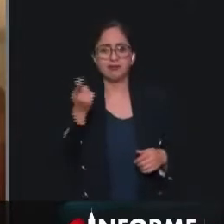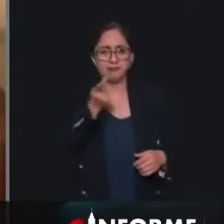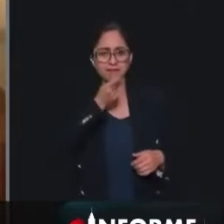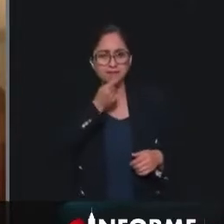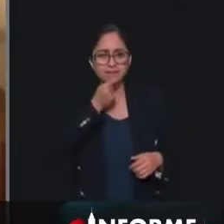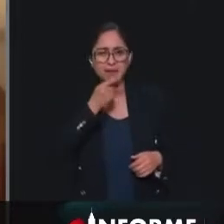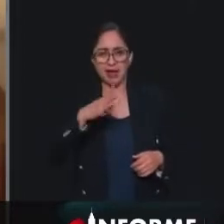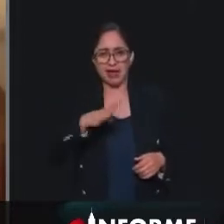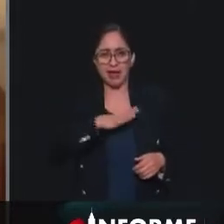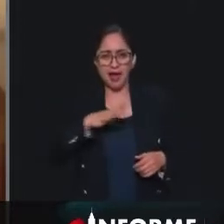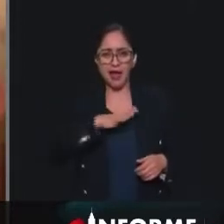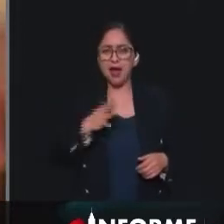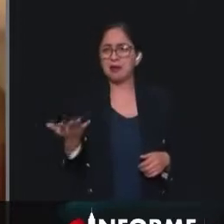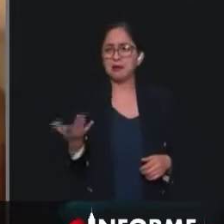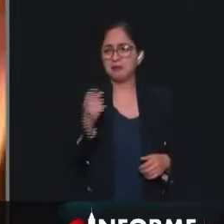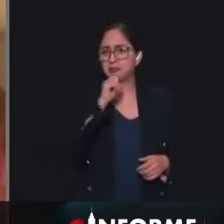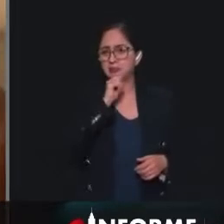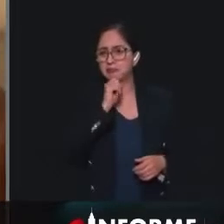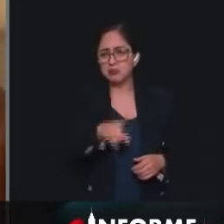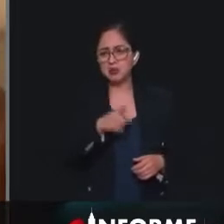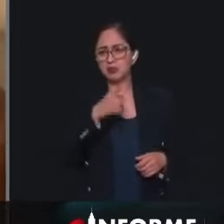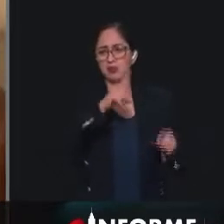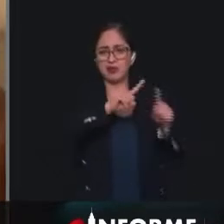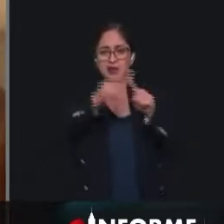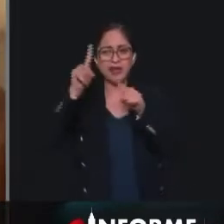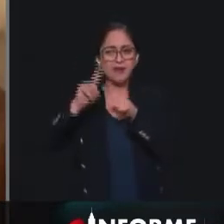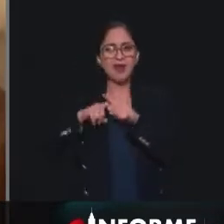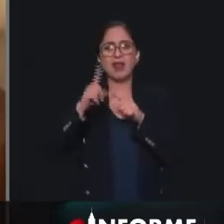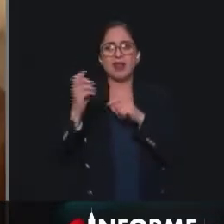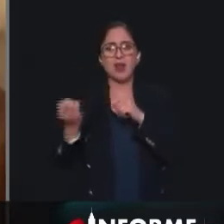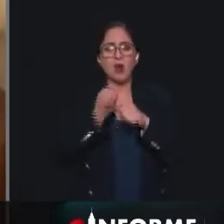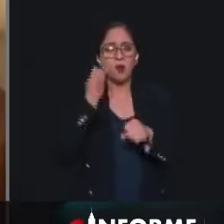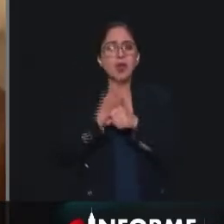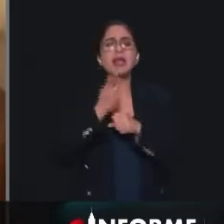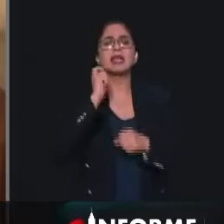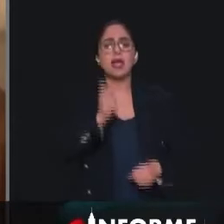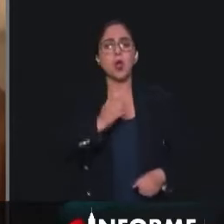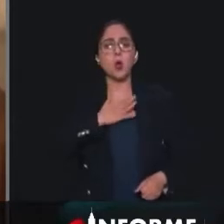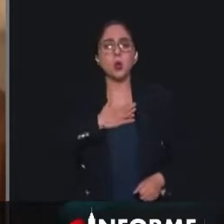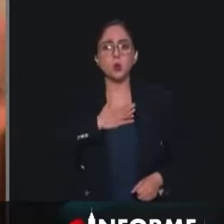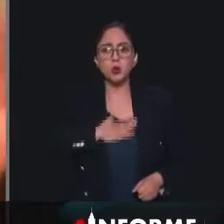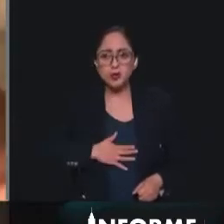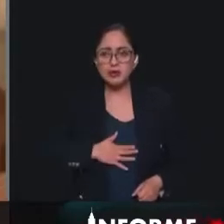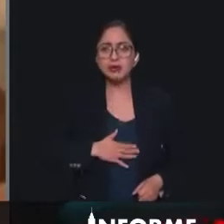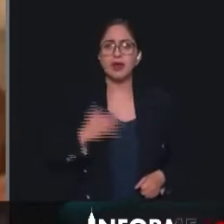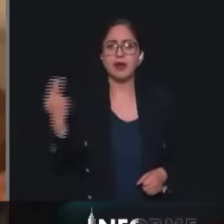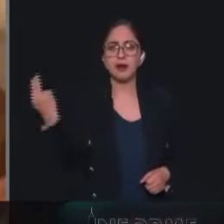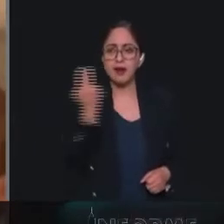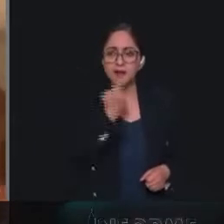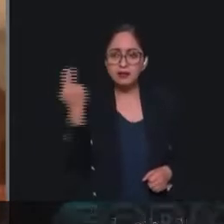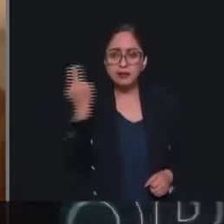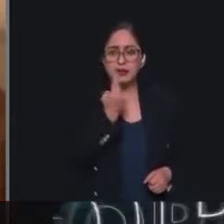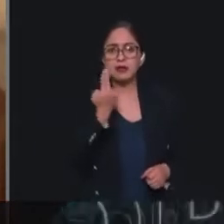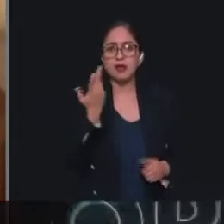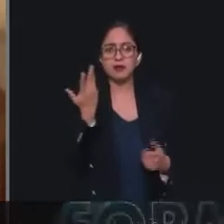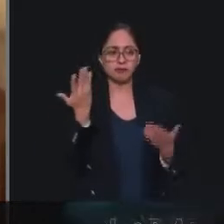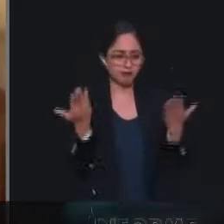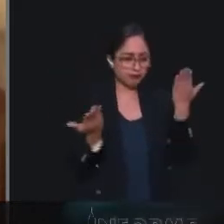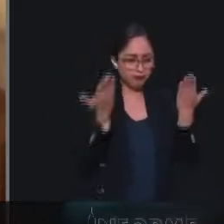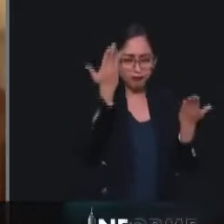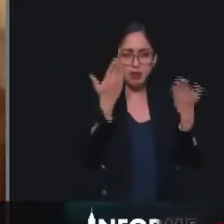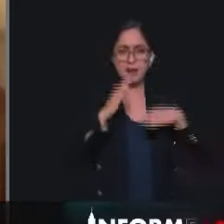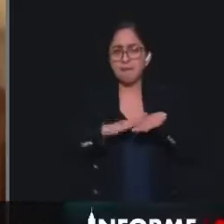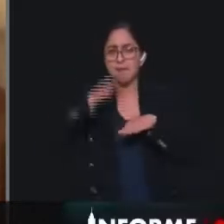que tenemos, como en fin, muchísimas circunstancias, es que la justicia debe buscar muchísimas alternativas,